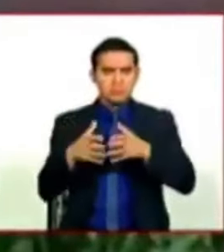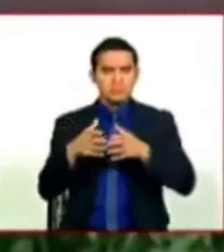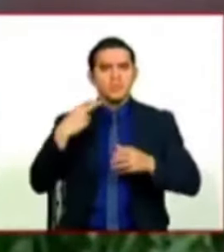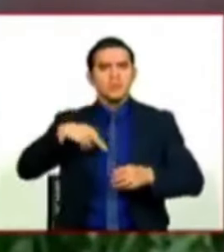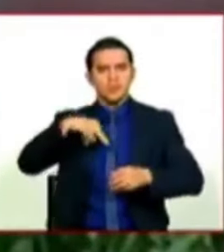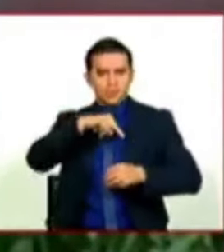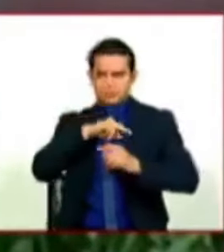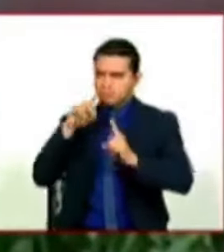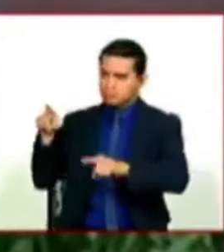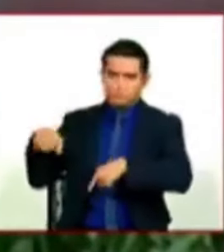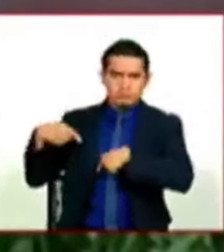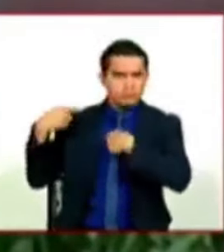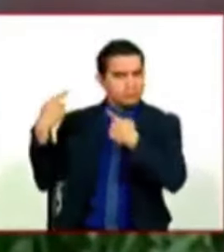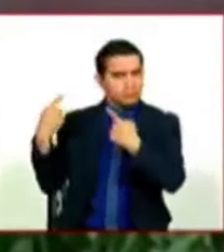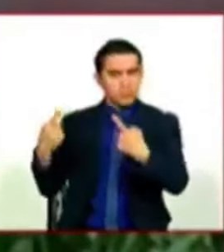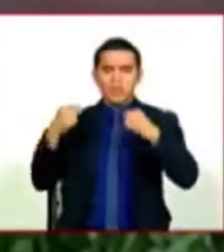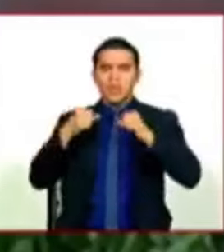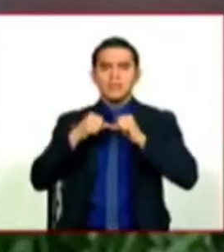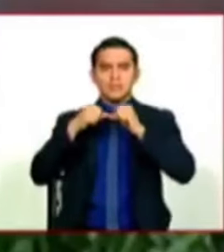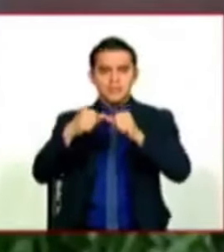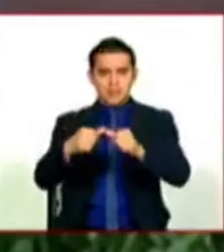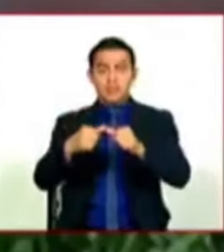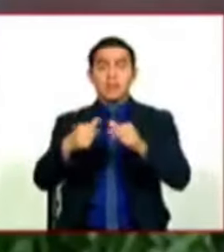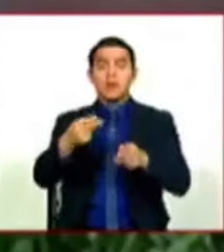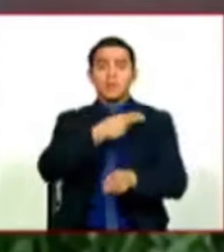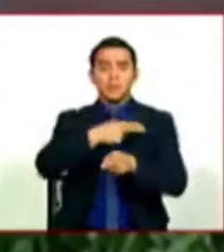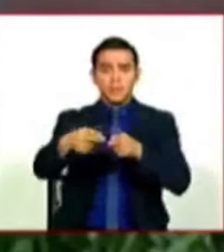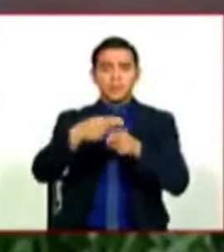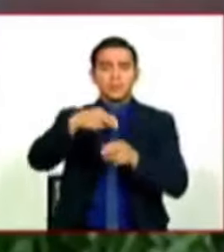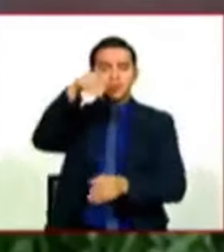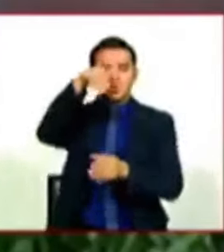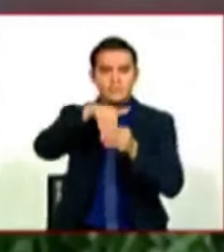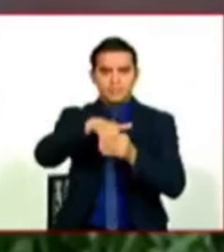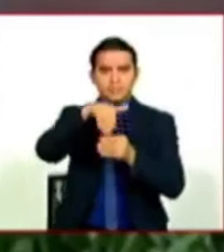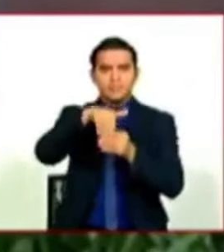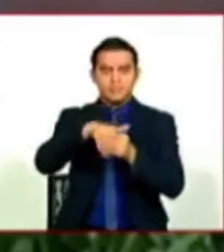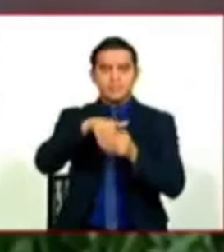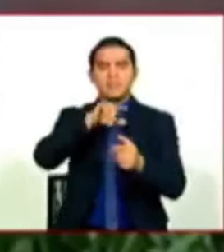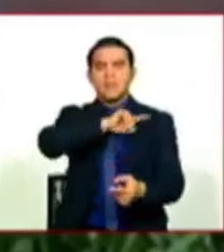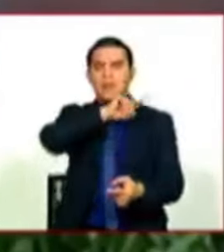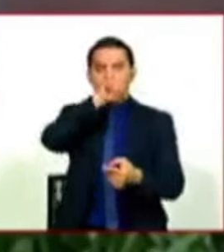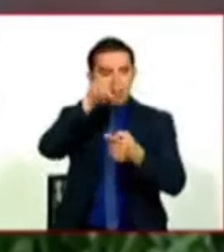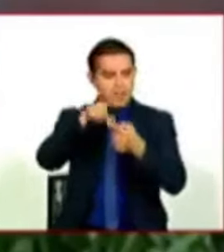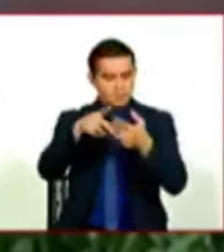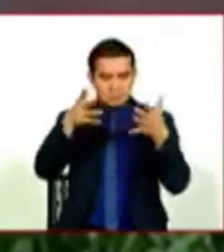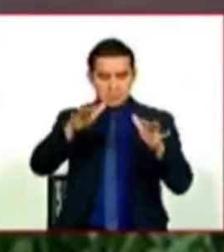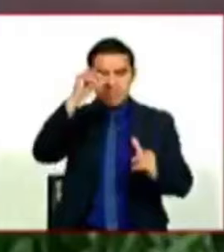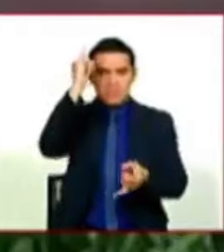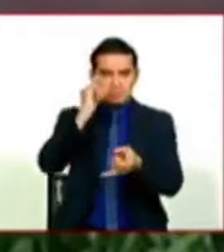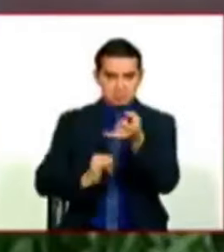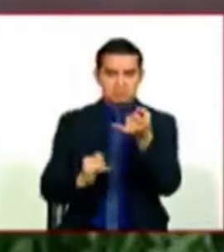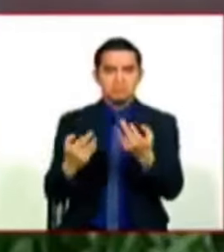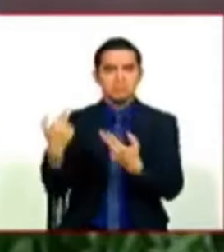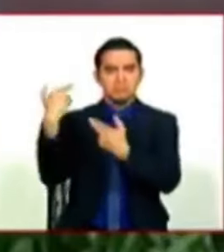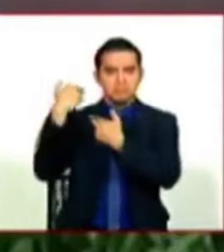su labor de cara al próximo proceso electoral hasta el último día de sus